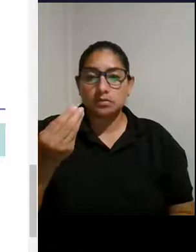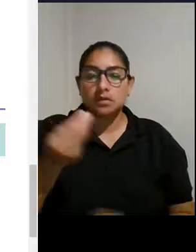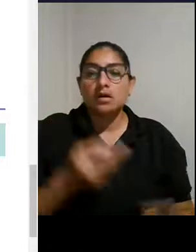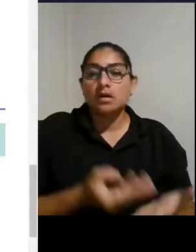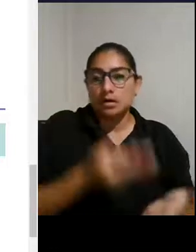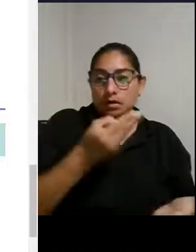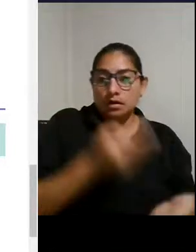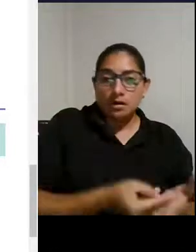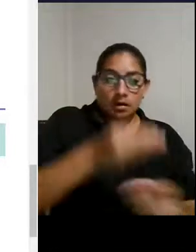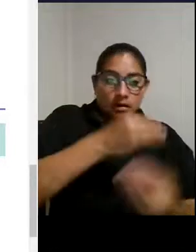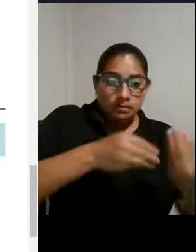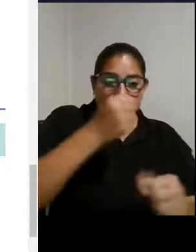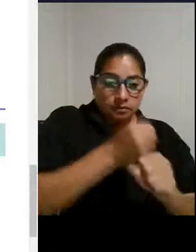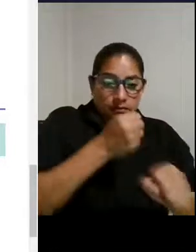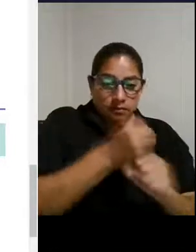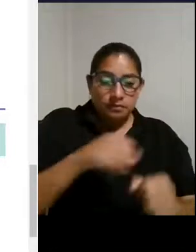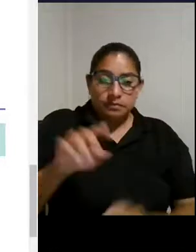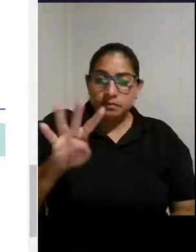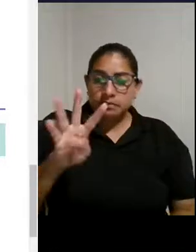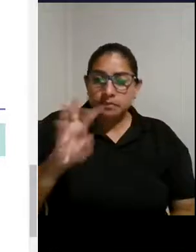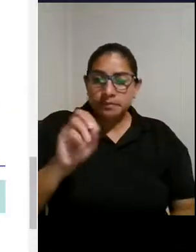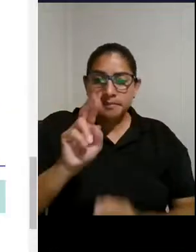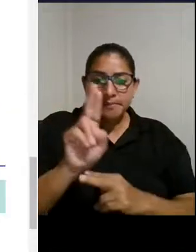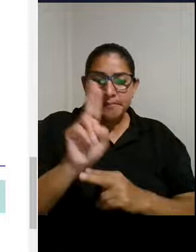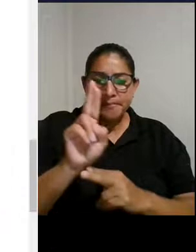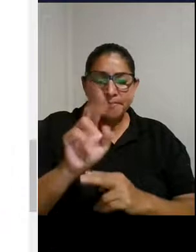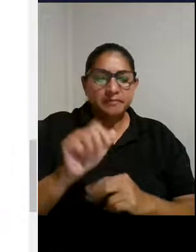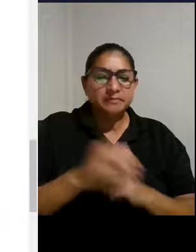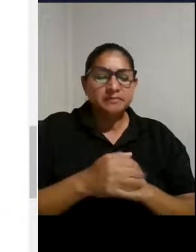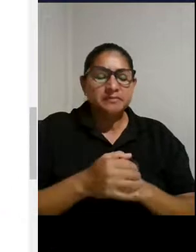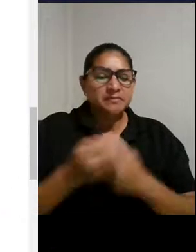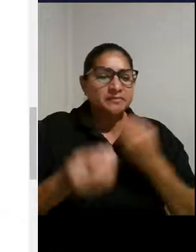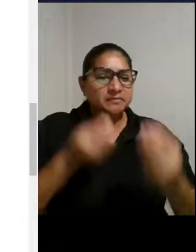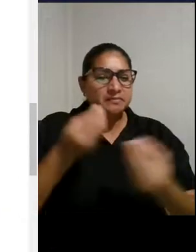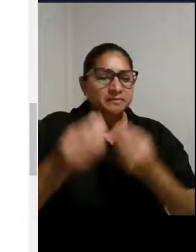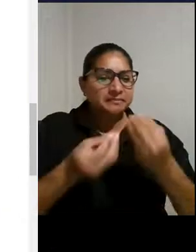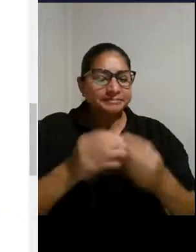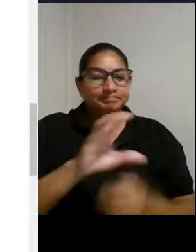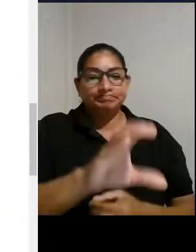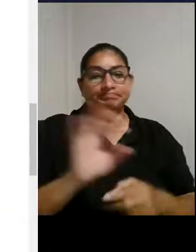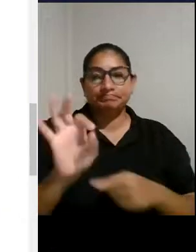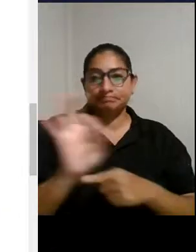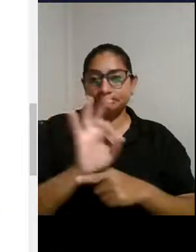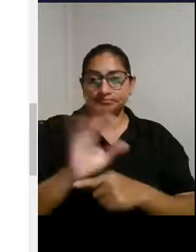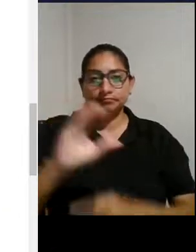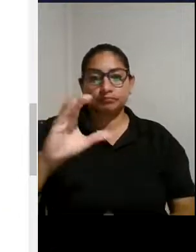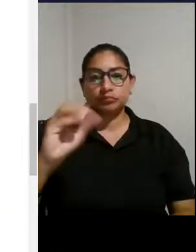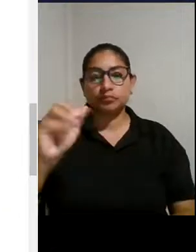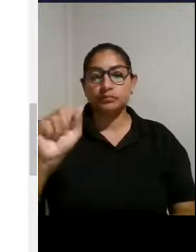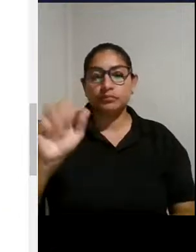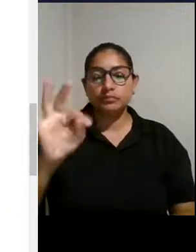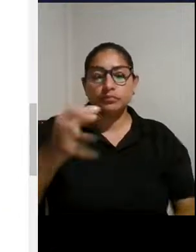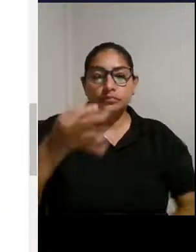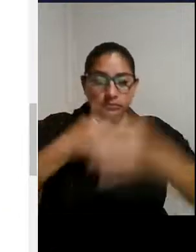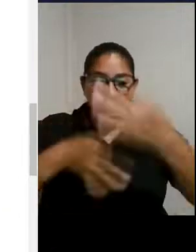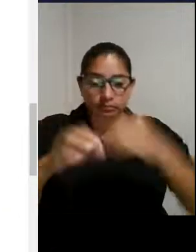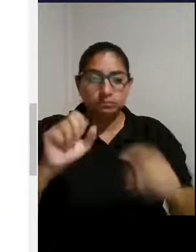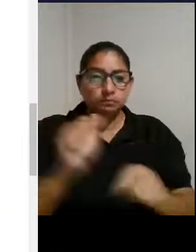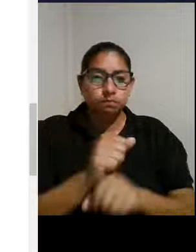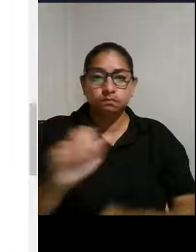de producir 40 unidades. Para ello, lo que hacemos es tomar la función de costo y sustituir 40